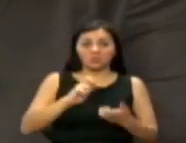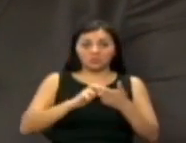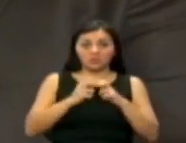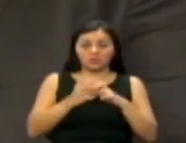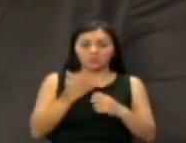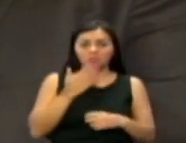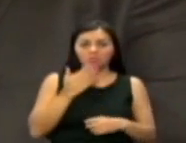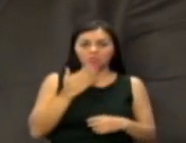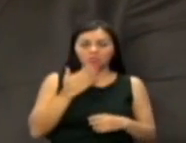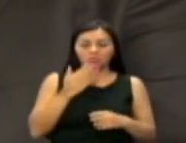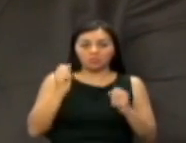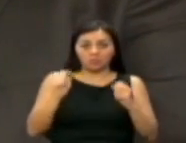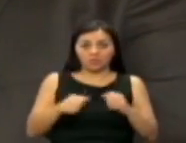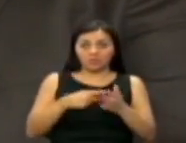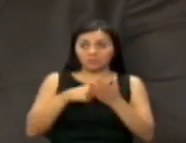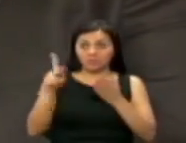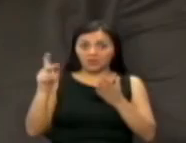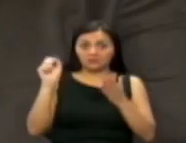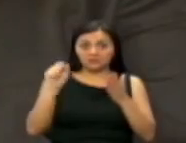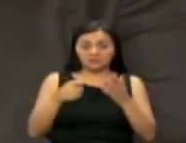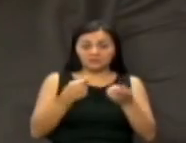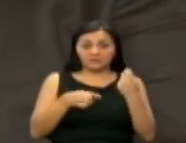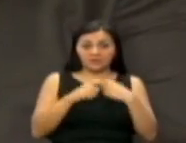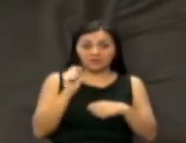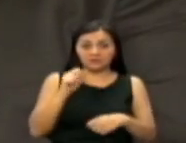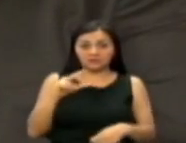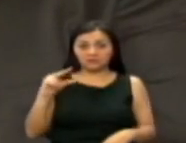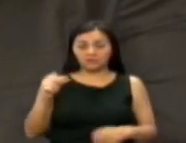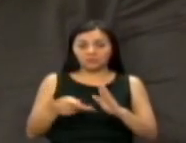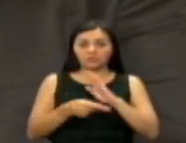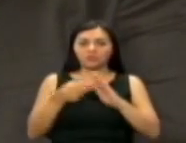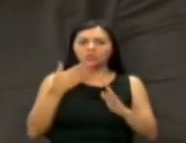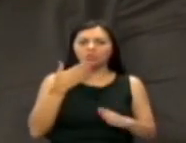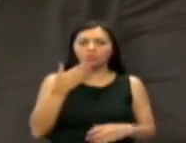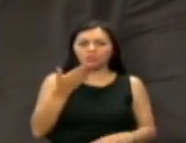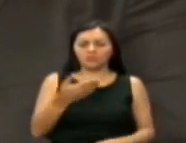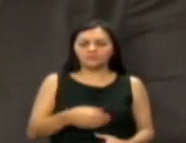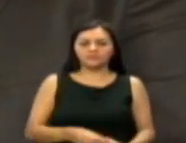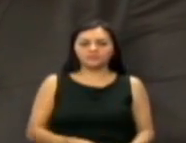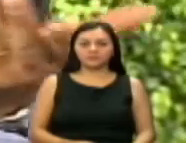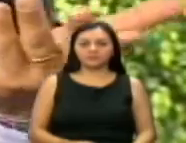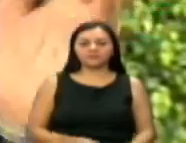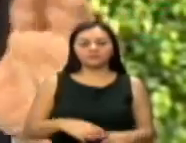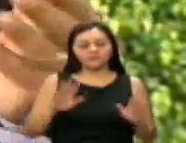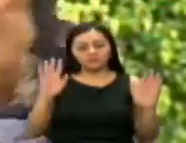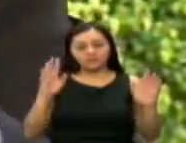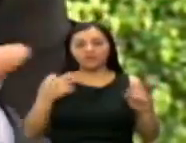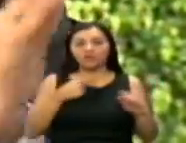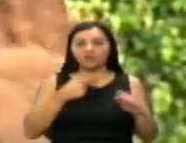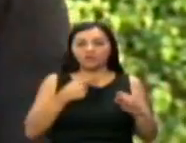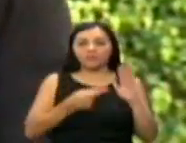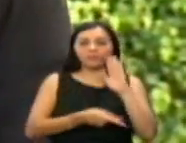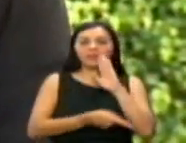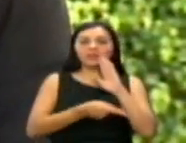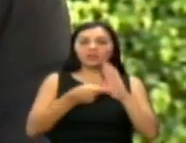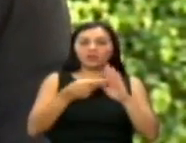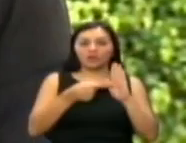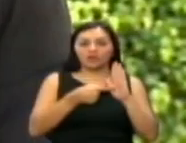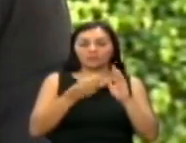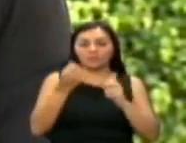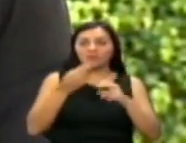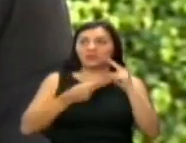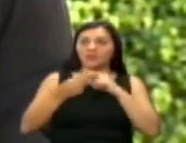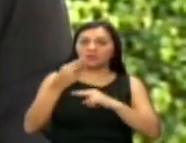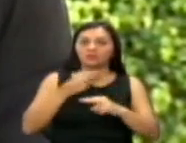momento de la capacidad de venta de petróleo del Ecuador. ¿Qué tan cierto es esto? ¿Cuán comprometido? O sea, usted está comprometiendo el petróleo, pero es un muy buen negocio,